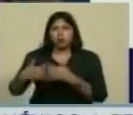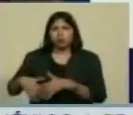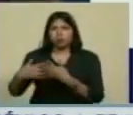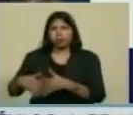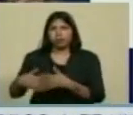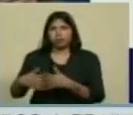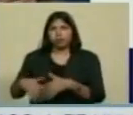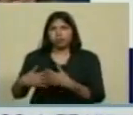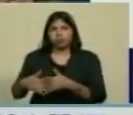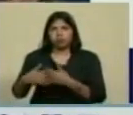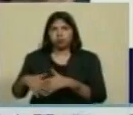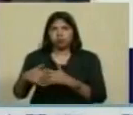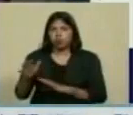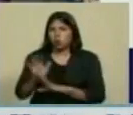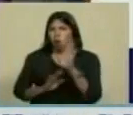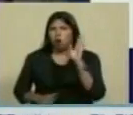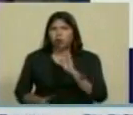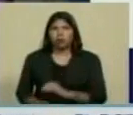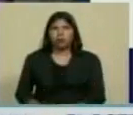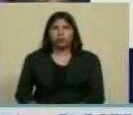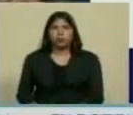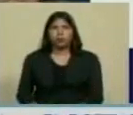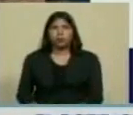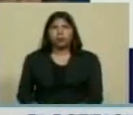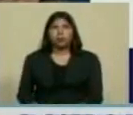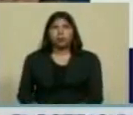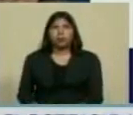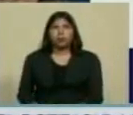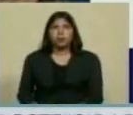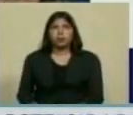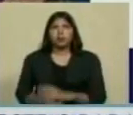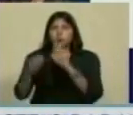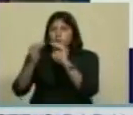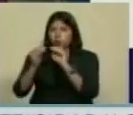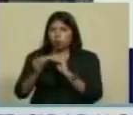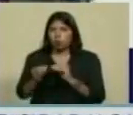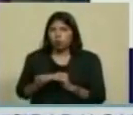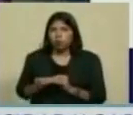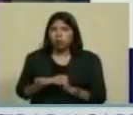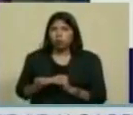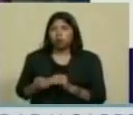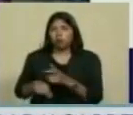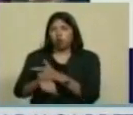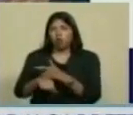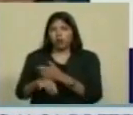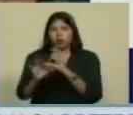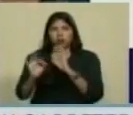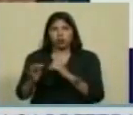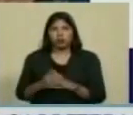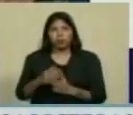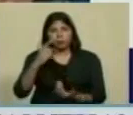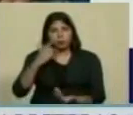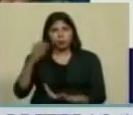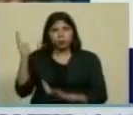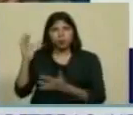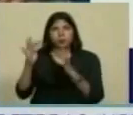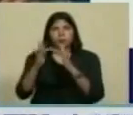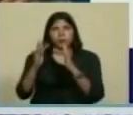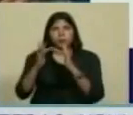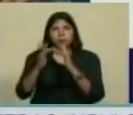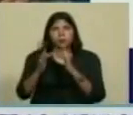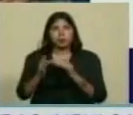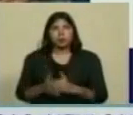el Parque Industrial de Venezuela, como parte de las políticas del gobierno nacional. Es parte de la información, Yulimar Barry, que se desarrolla desde acá,